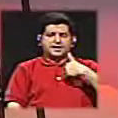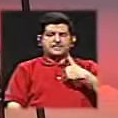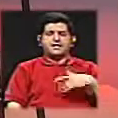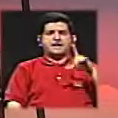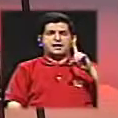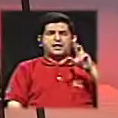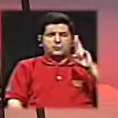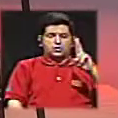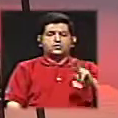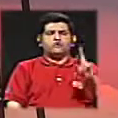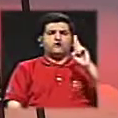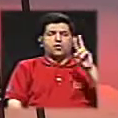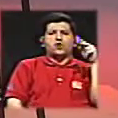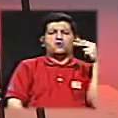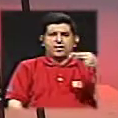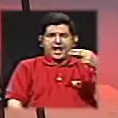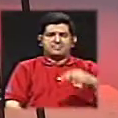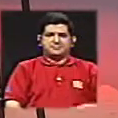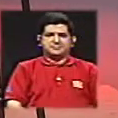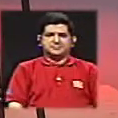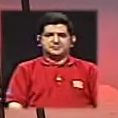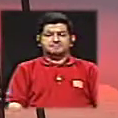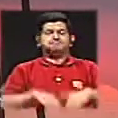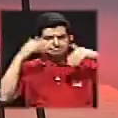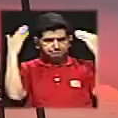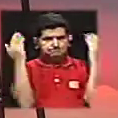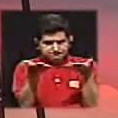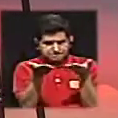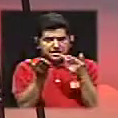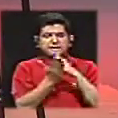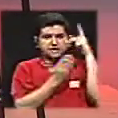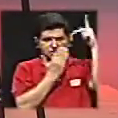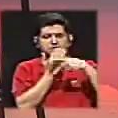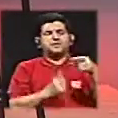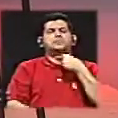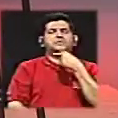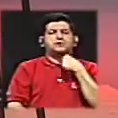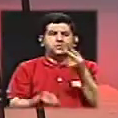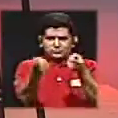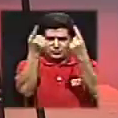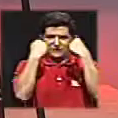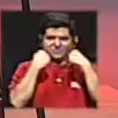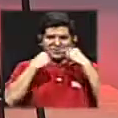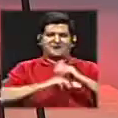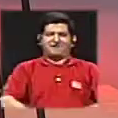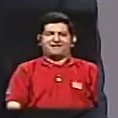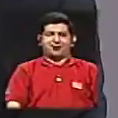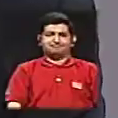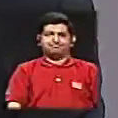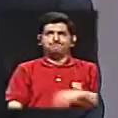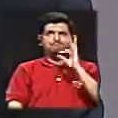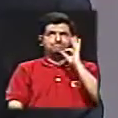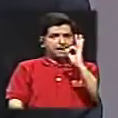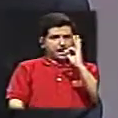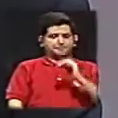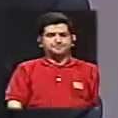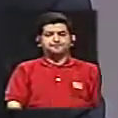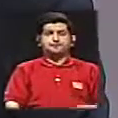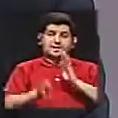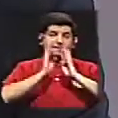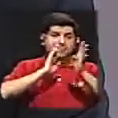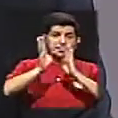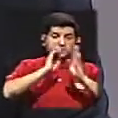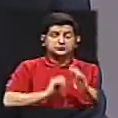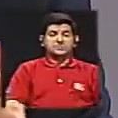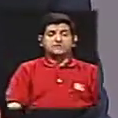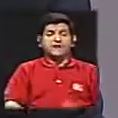doctor Rodolfo Hernández. Le doy la bienvenida a nuestro programa, es un gusto tenerlo con nosotros. Y bueno, vamos a conversar un poco